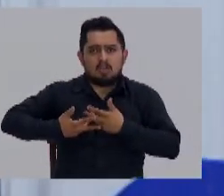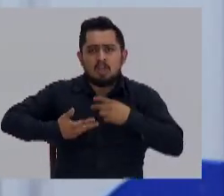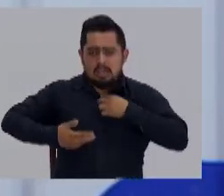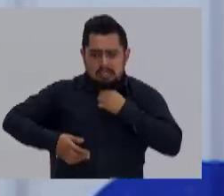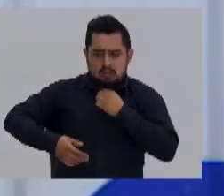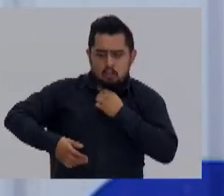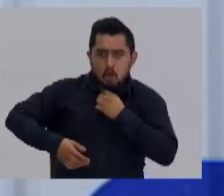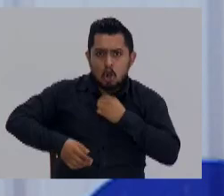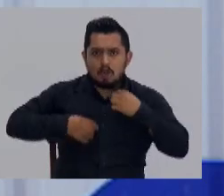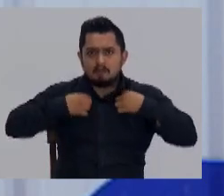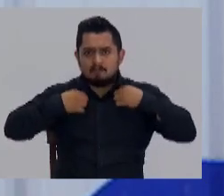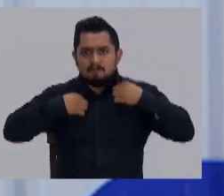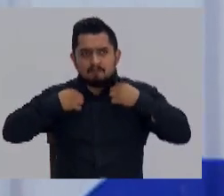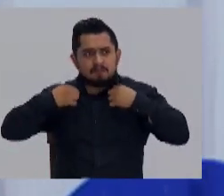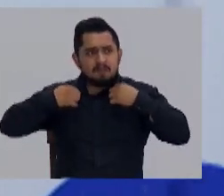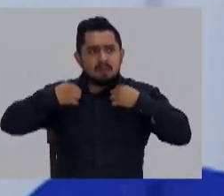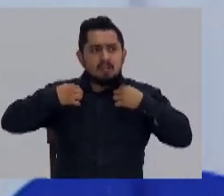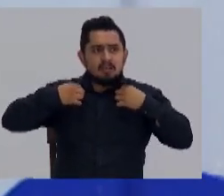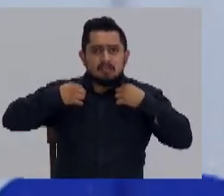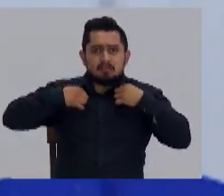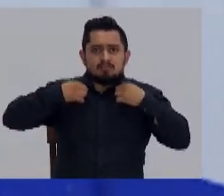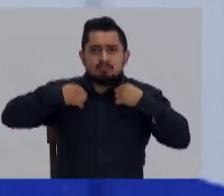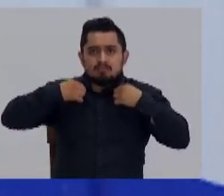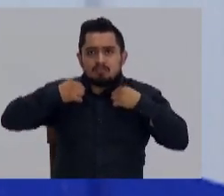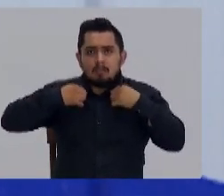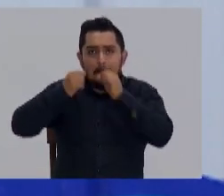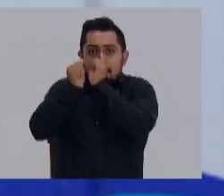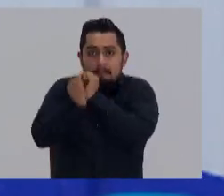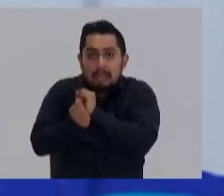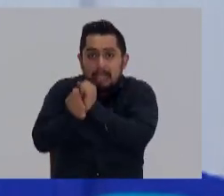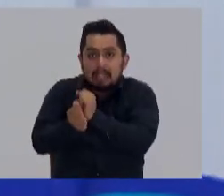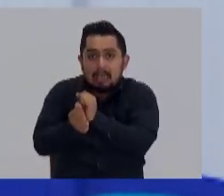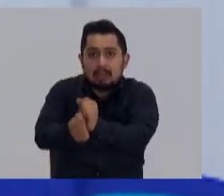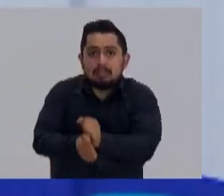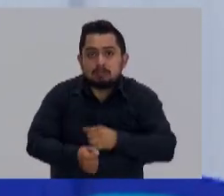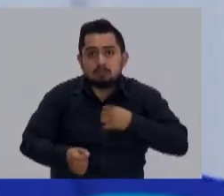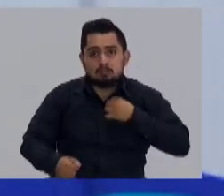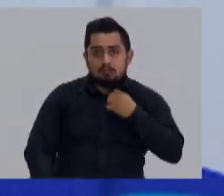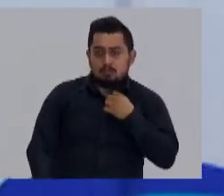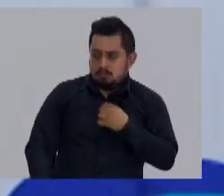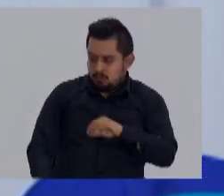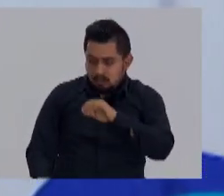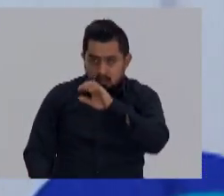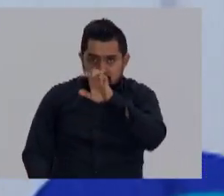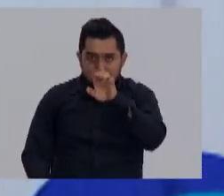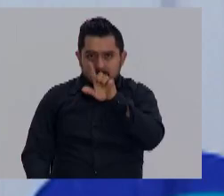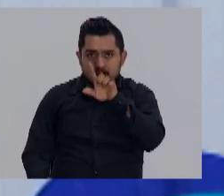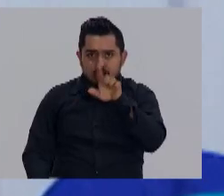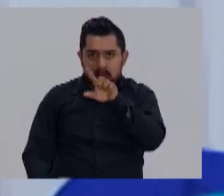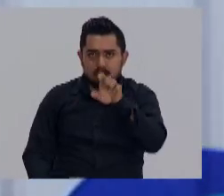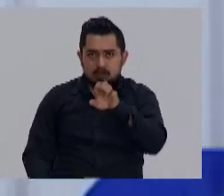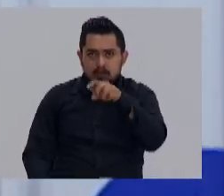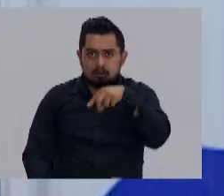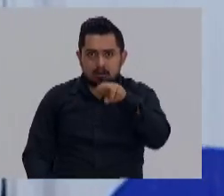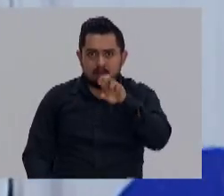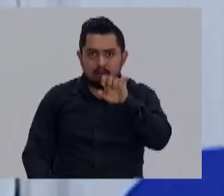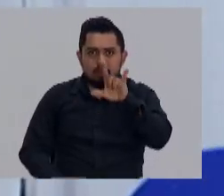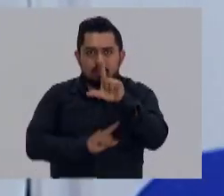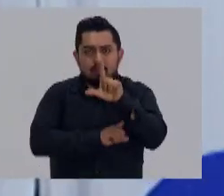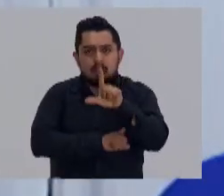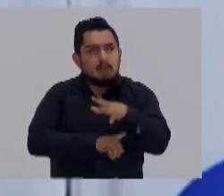ropa de cautiverio. Y el Ezequiel se puso